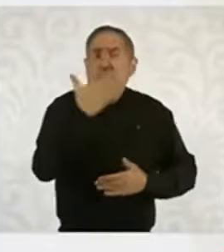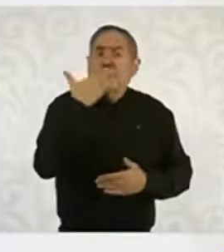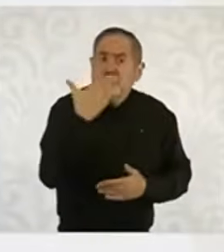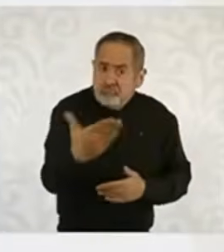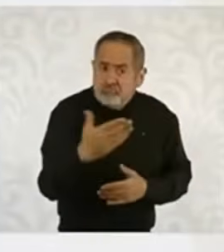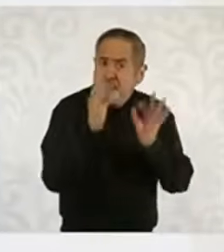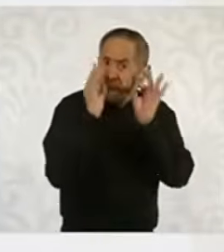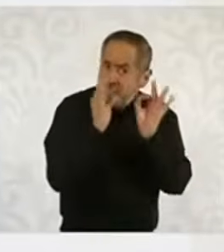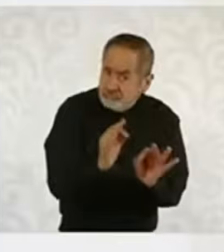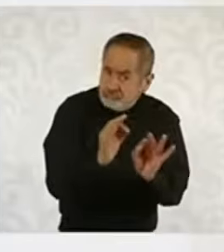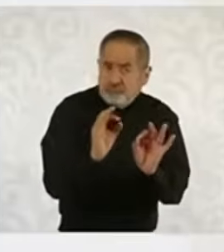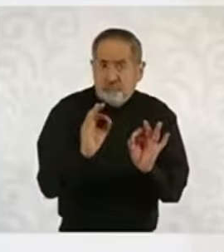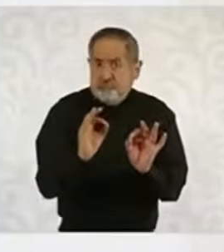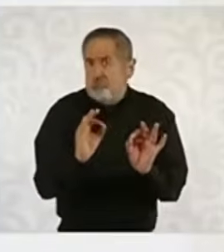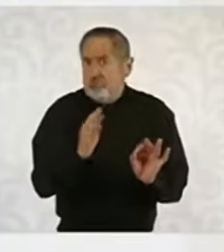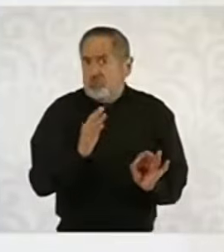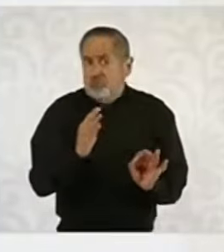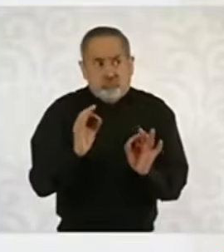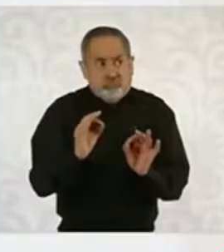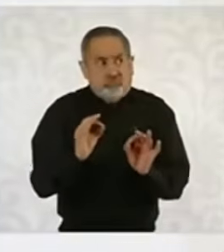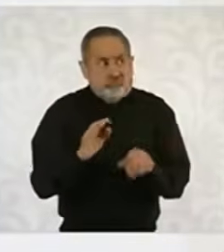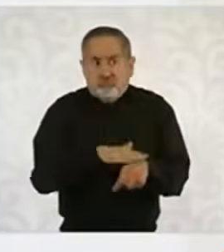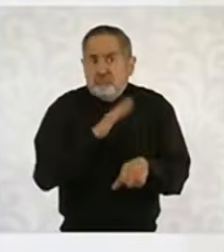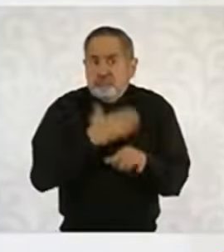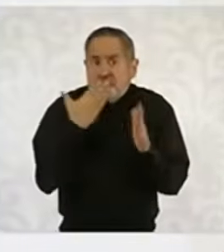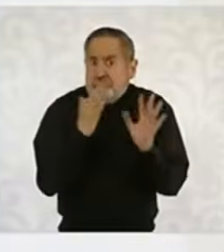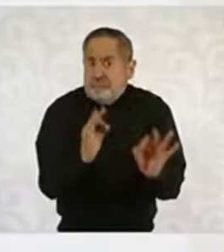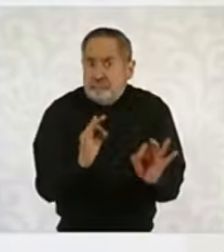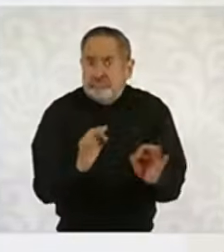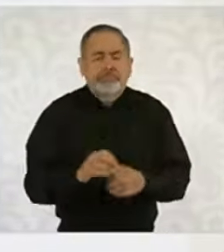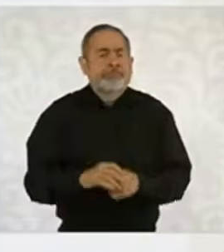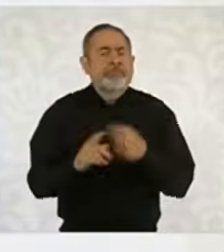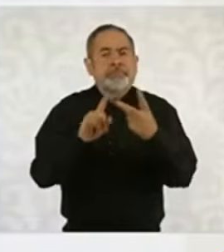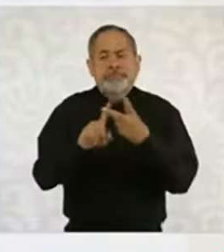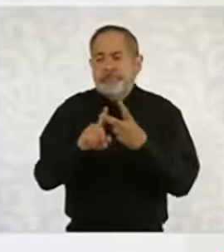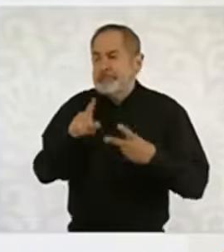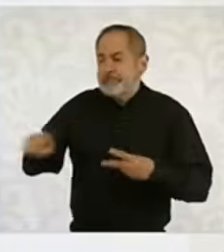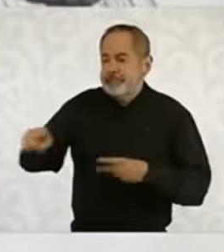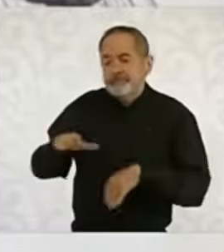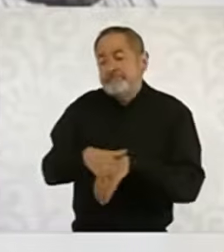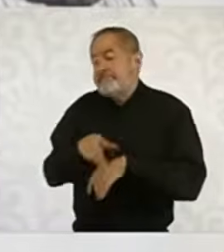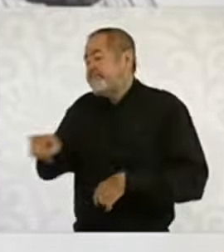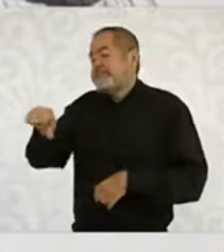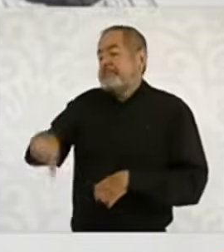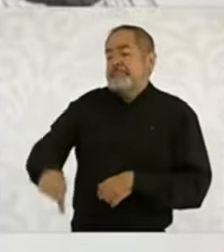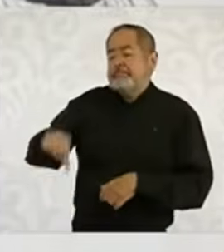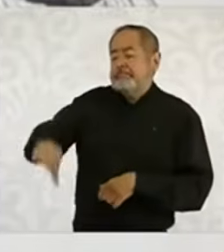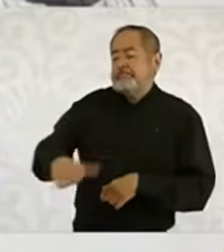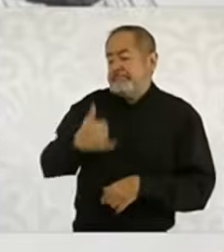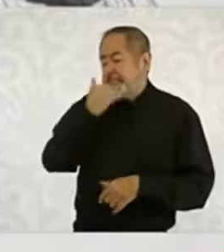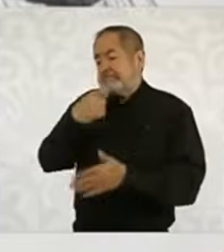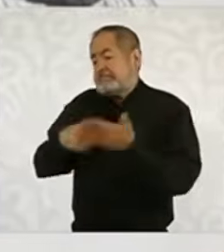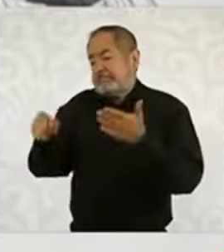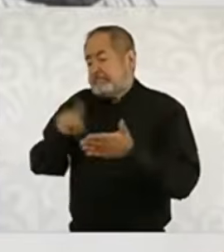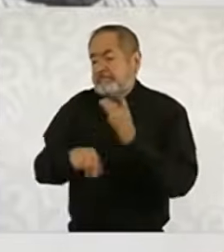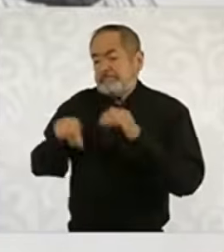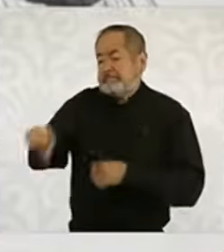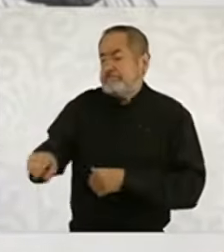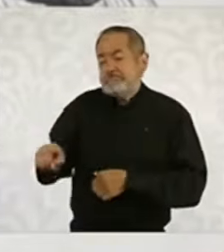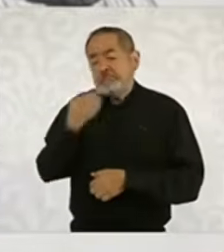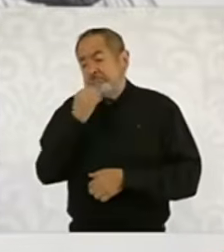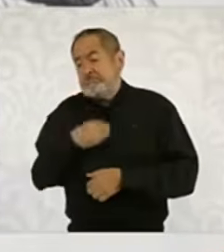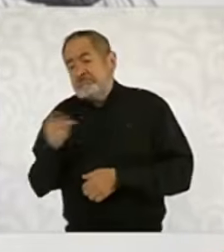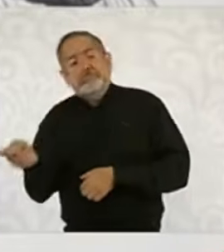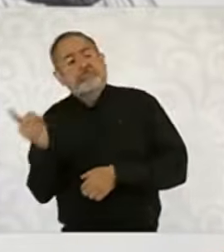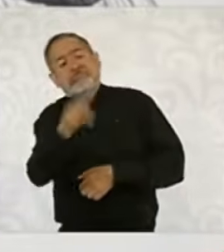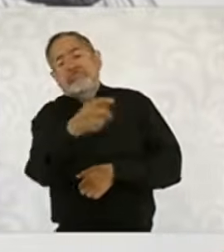primero. Lo segundo, esta idea de frustración tremenda del estudiante a los 15 años, de que ya estaba